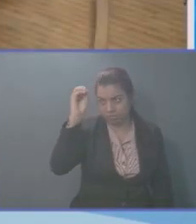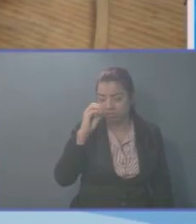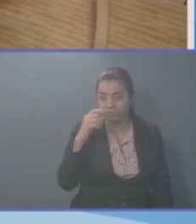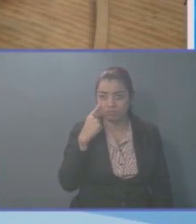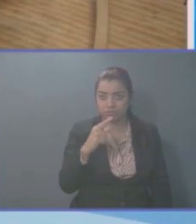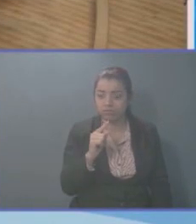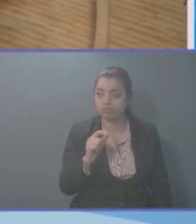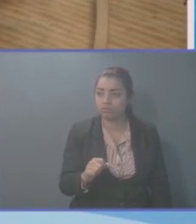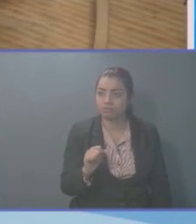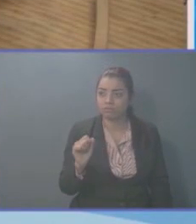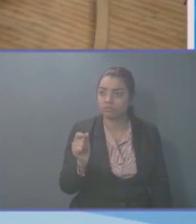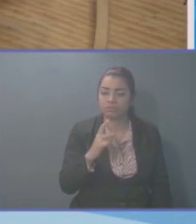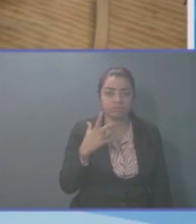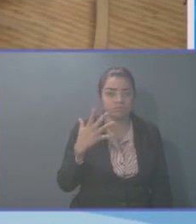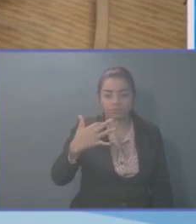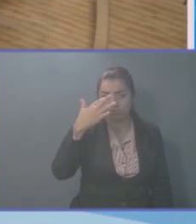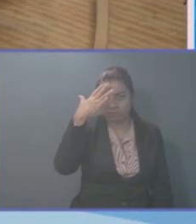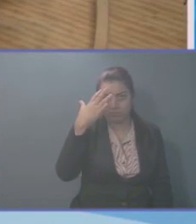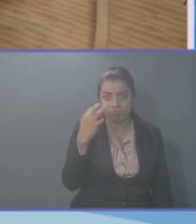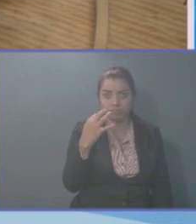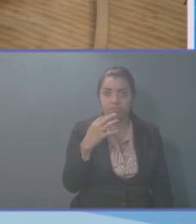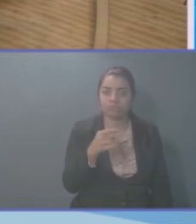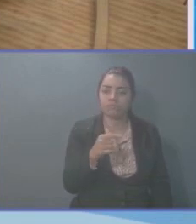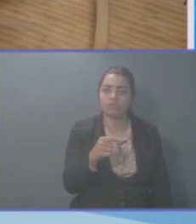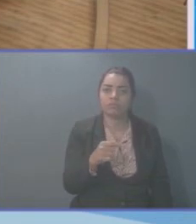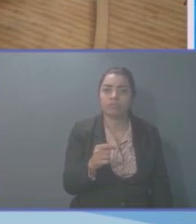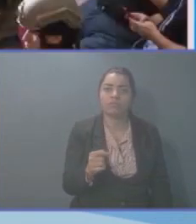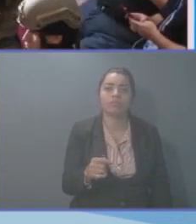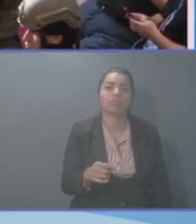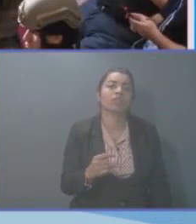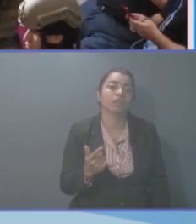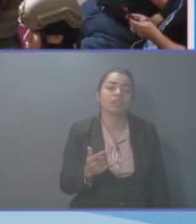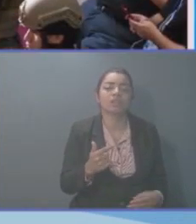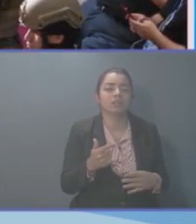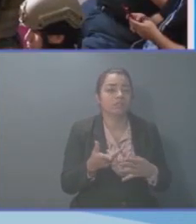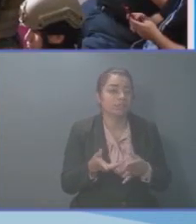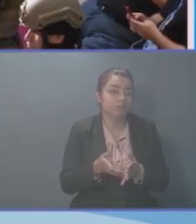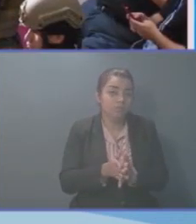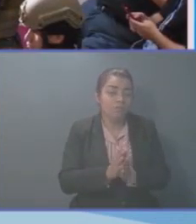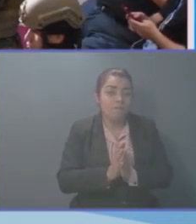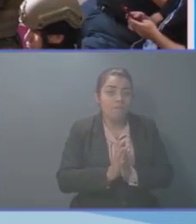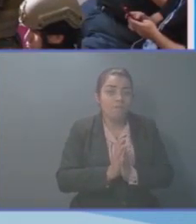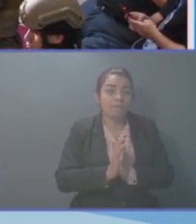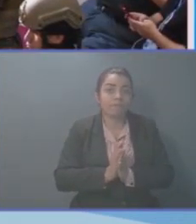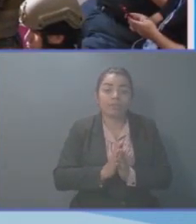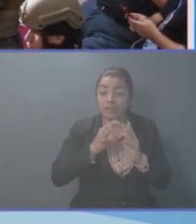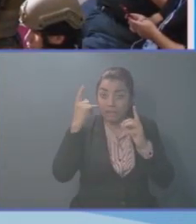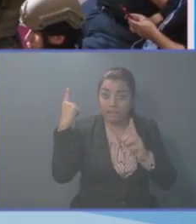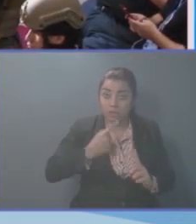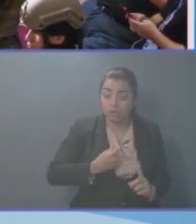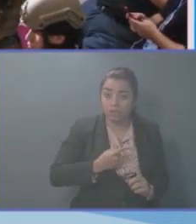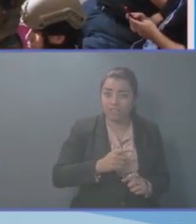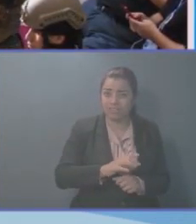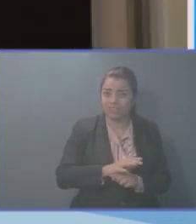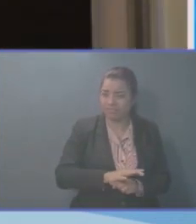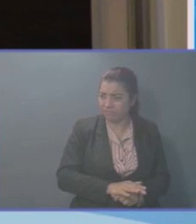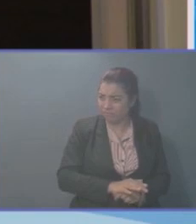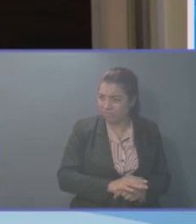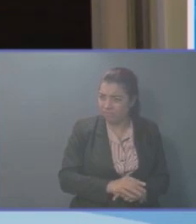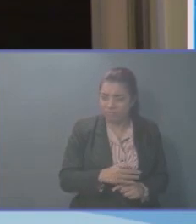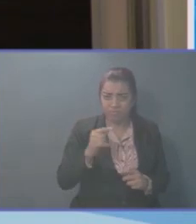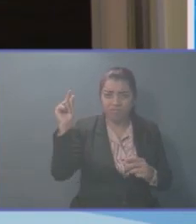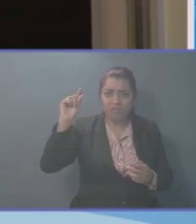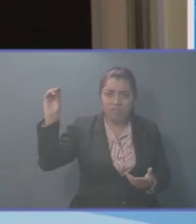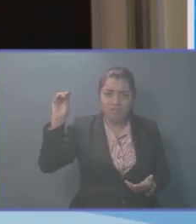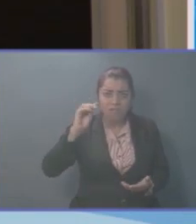Nosotros no creemos que sea legítima esa petición de que se quiere aprobar ese préstamo, no,